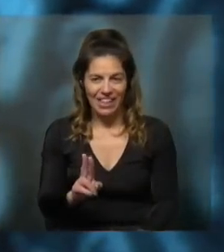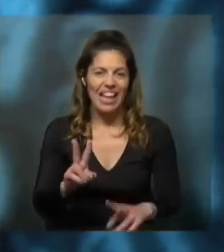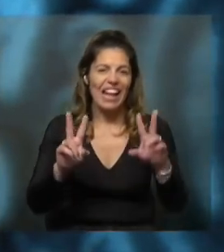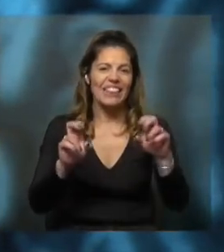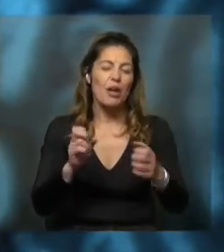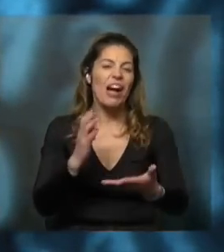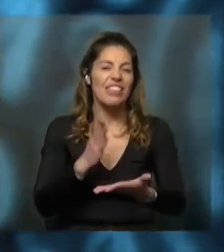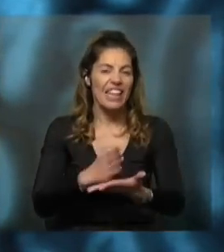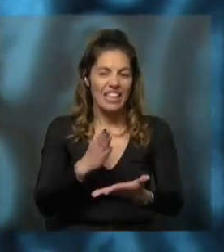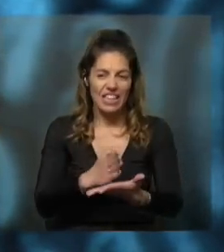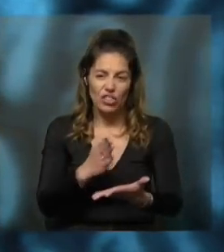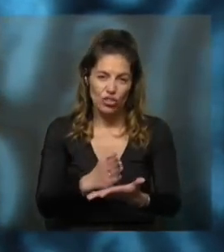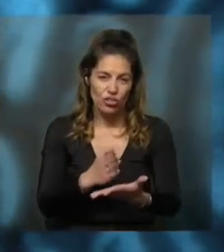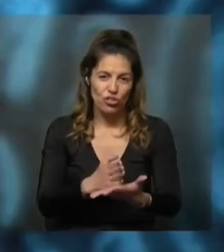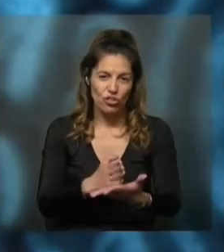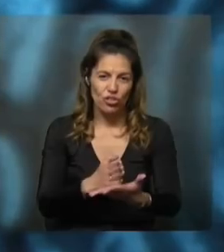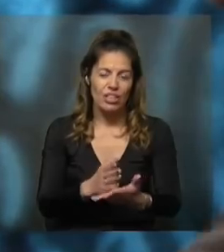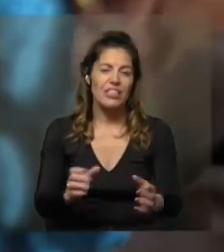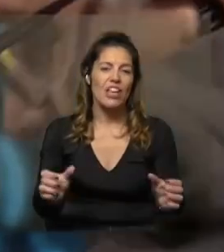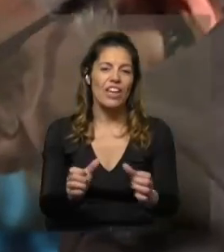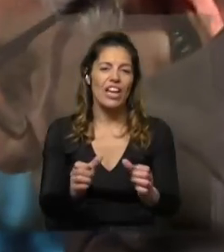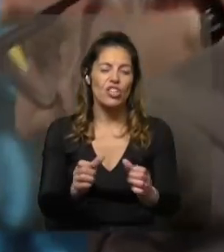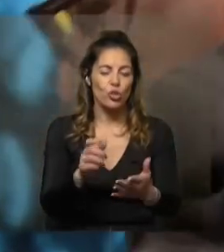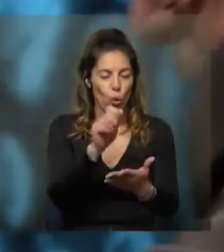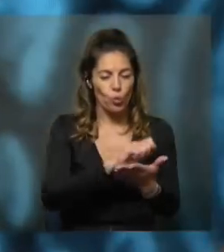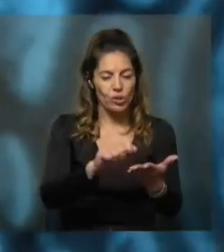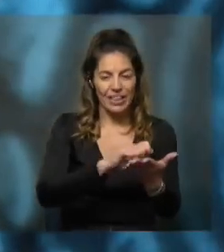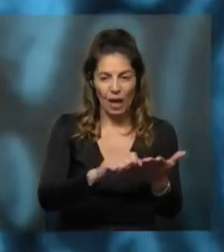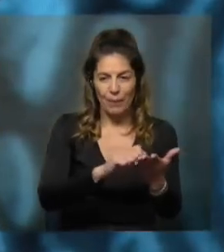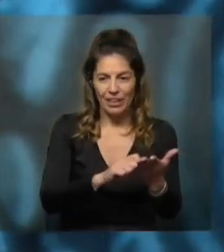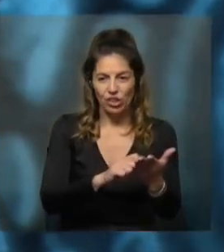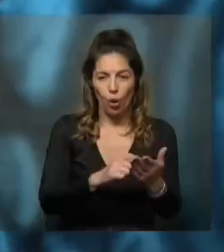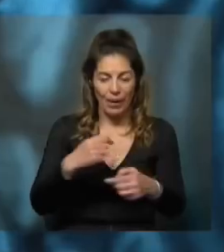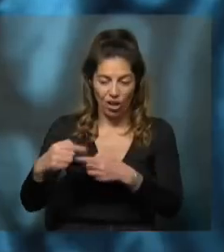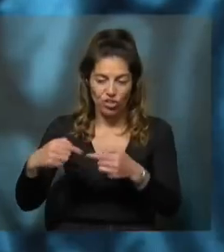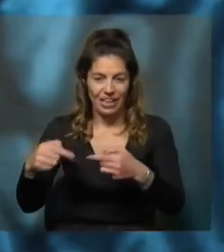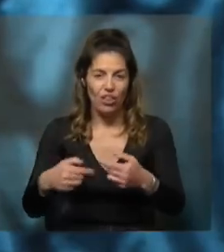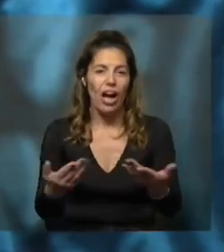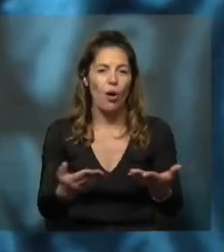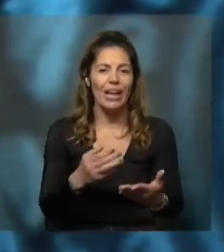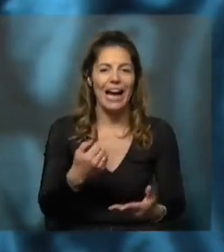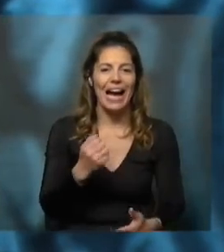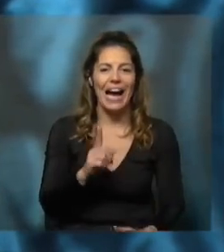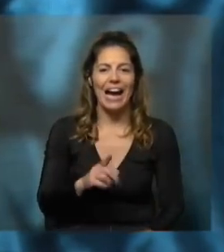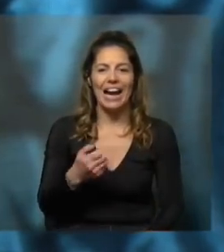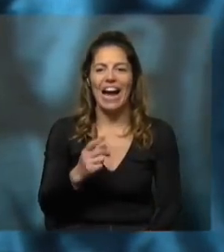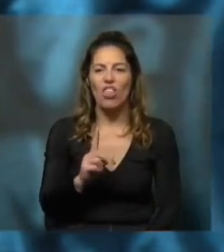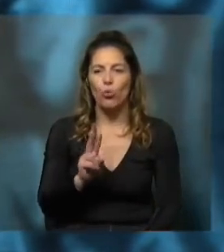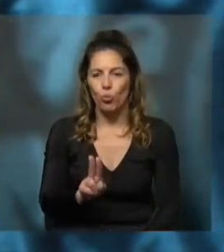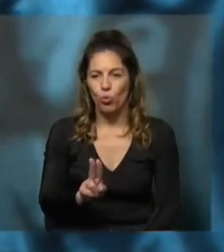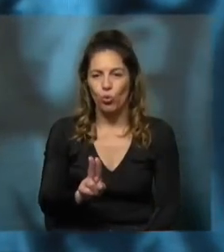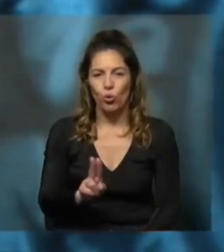derechos ya estaba todo había hecho todo un testamento una cosa y ahora está agadu Perdón junto